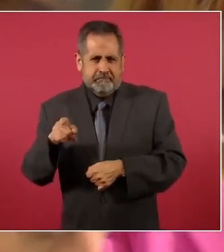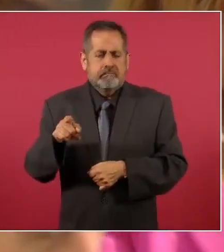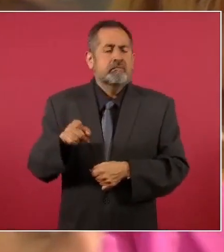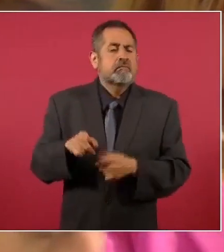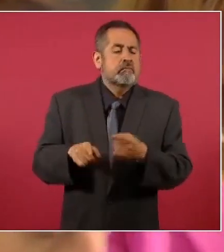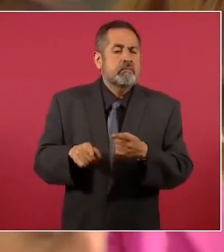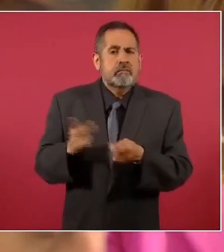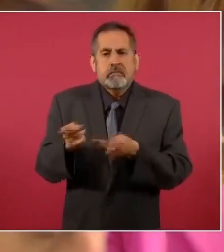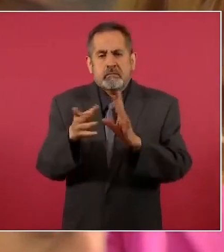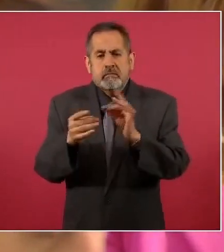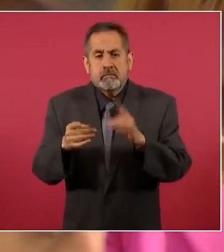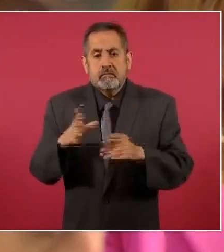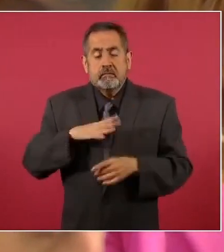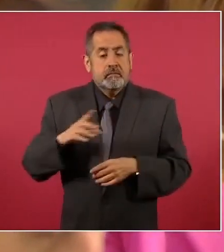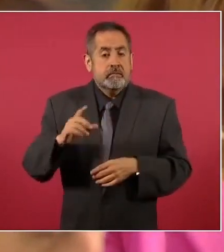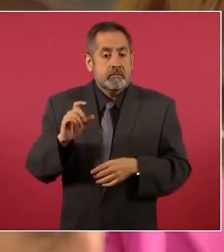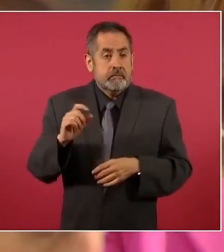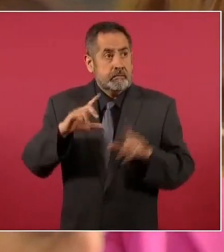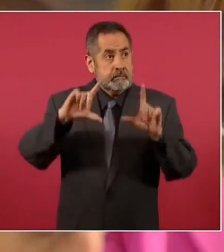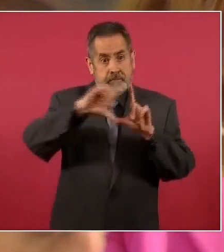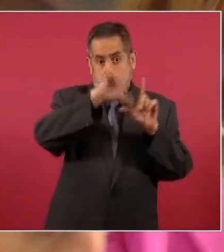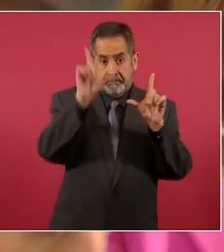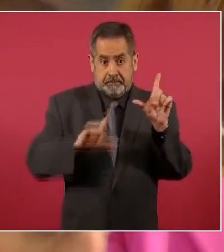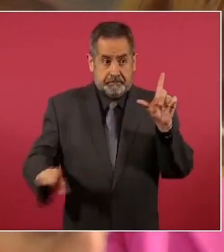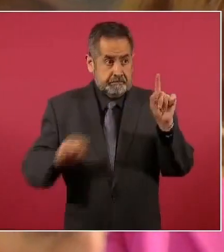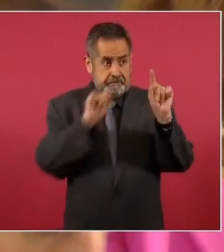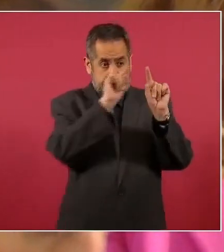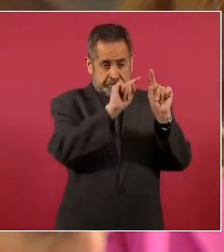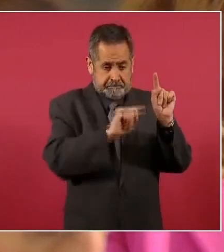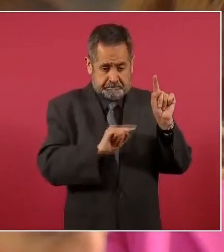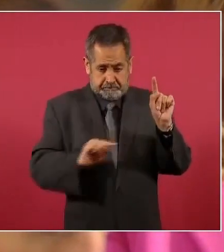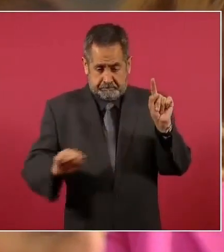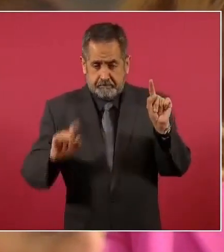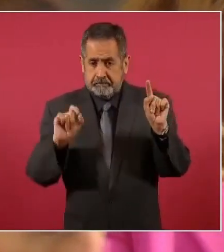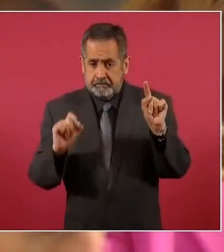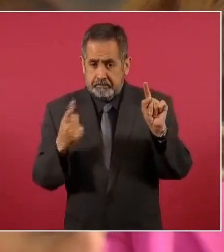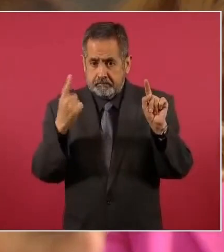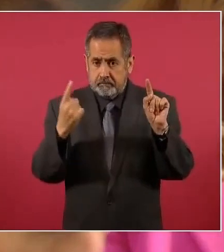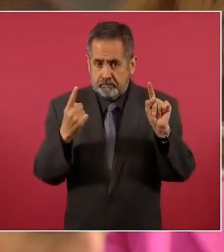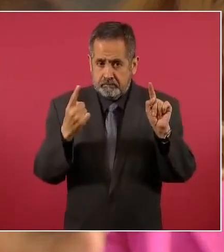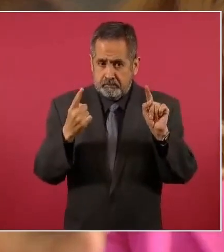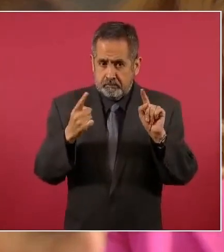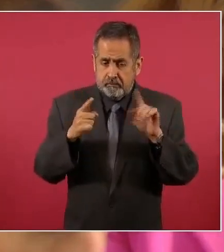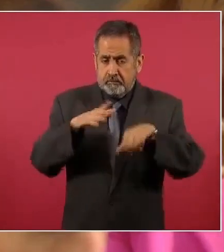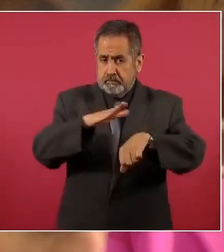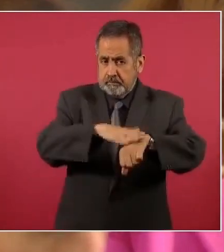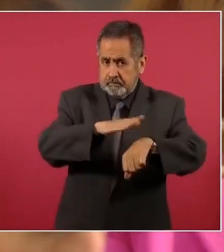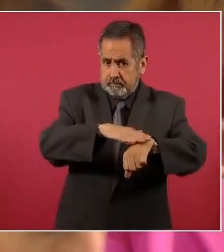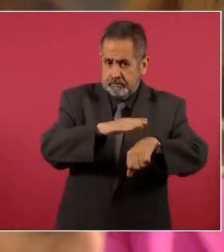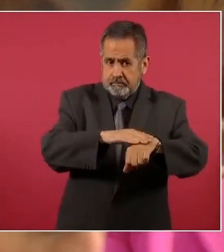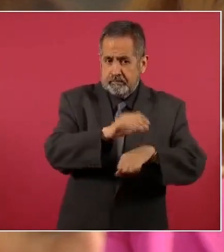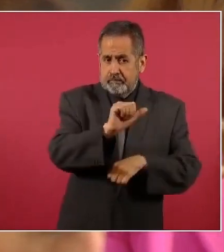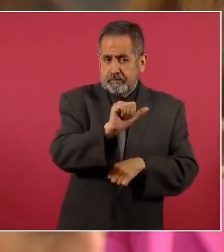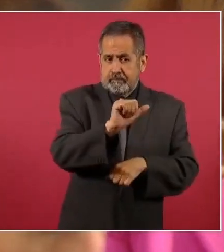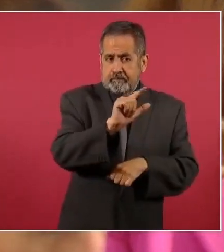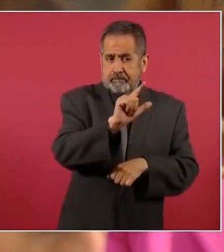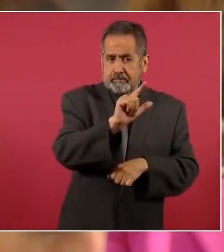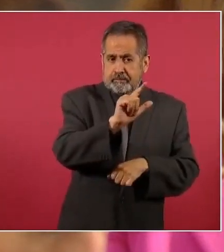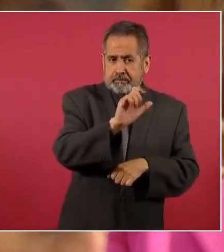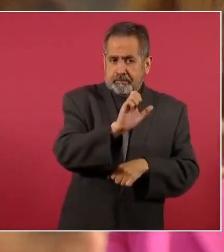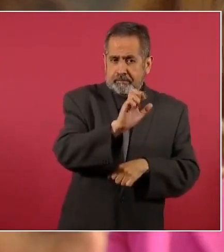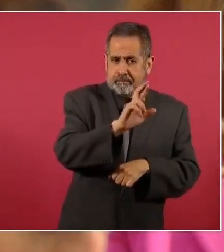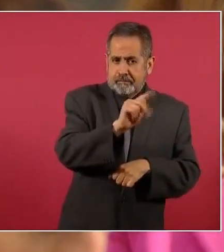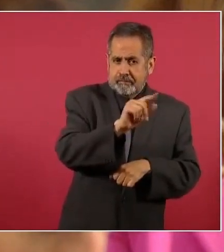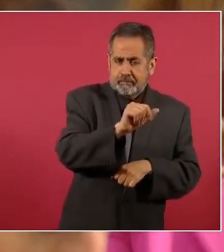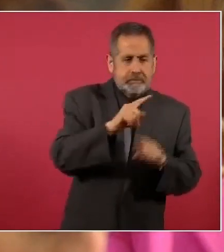todo el país hay 21 alertas sísmicas, no alarmas, son diferentes los conceptos. Todas